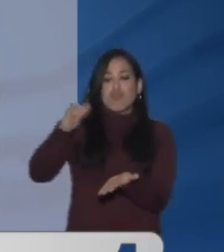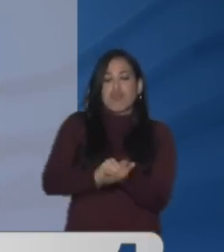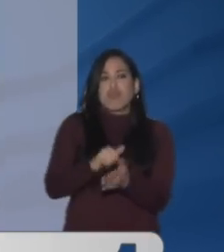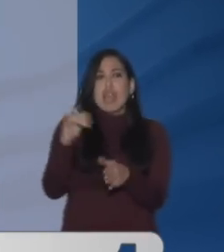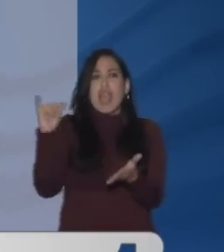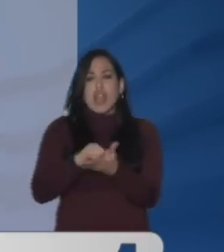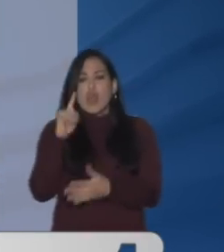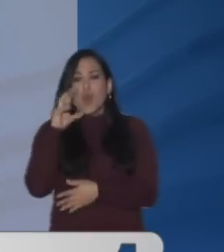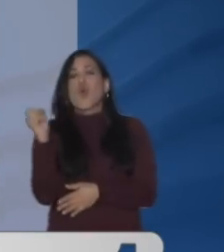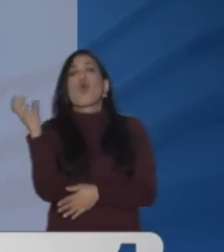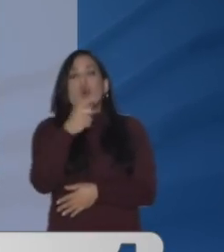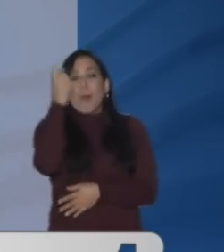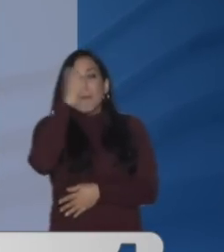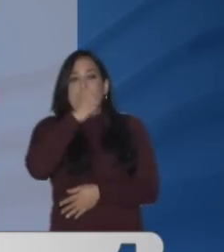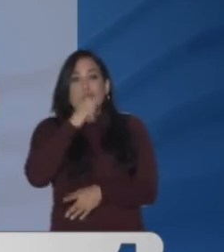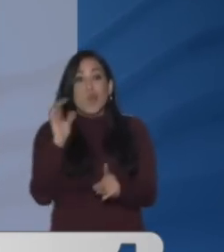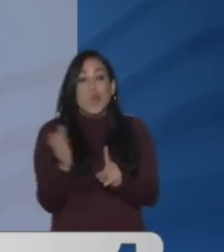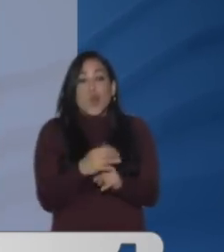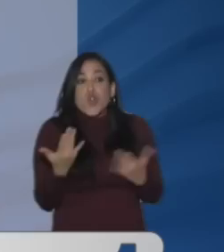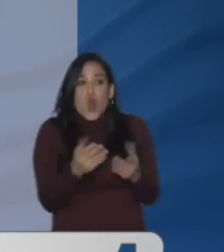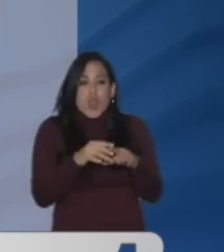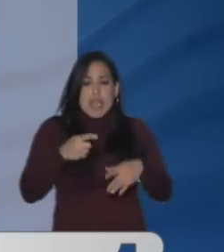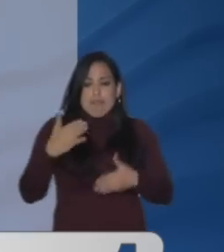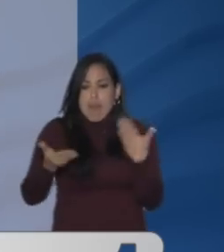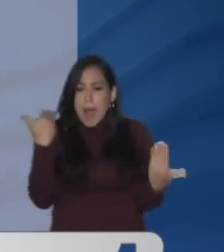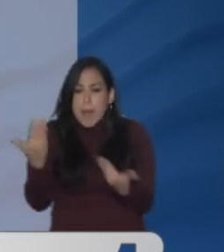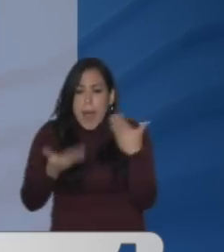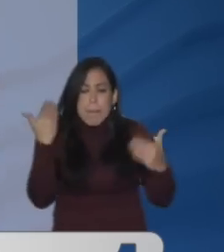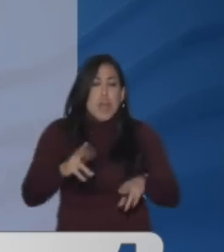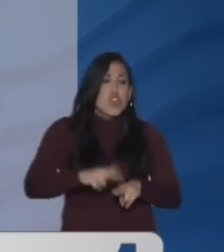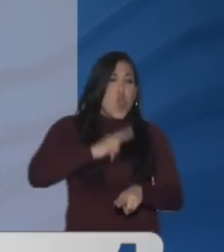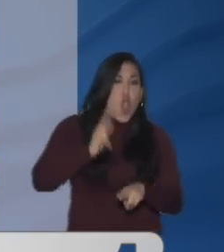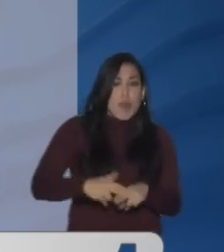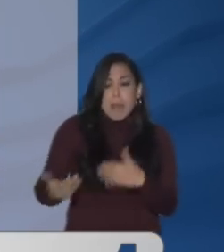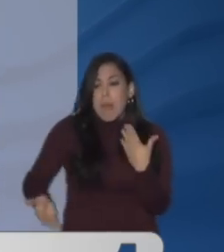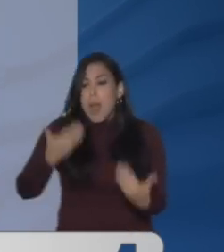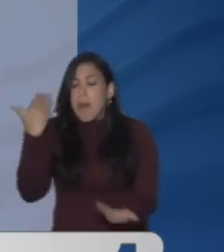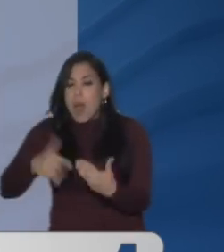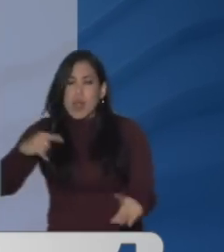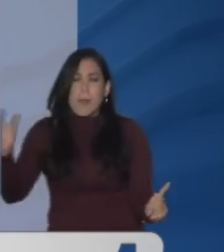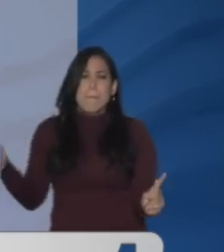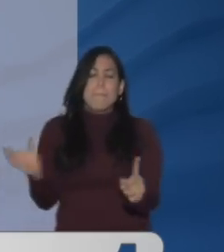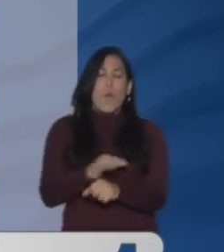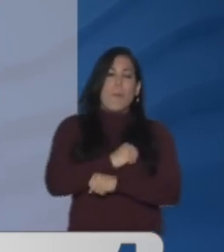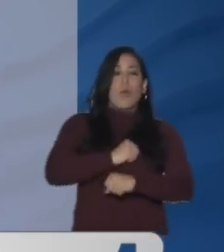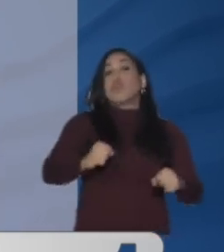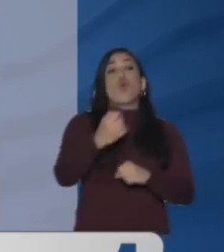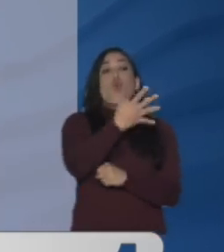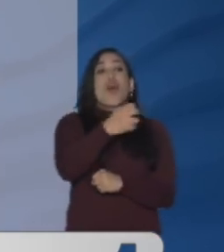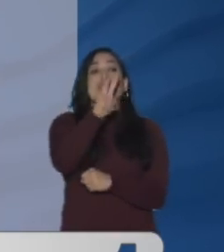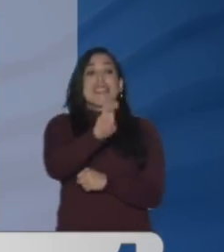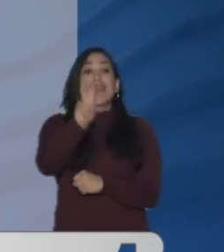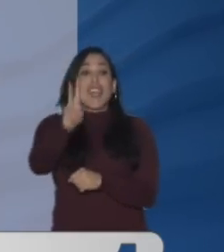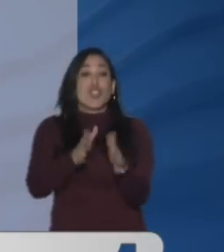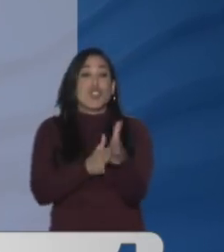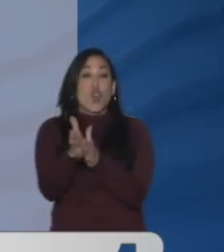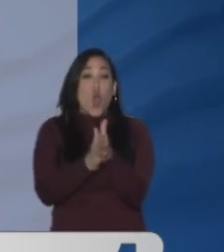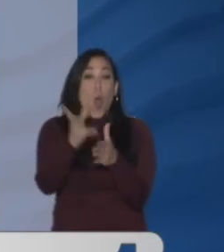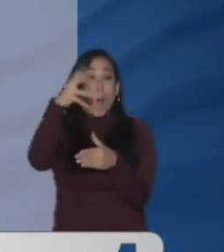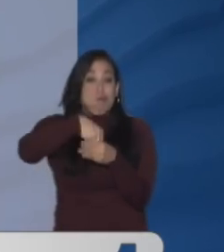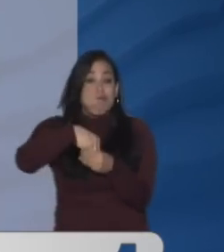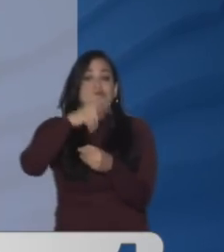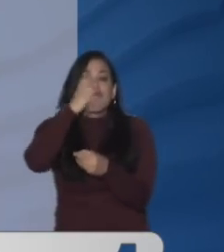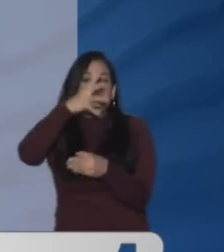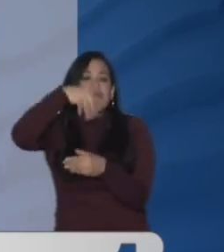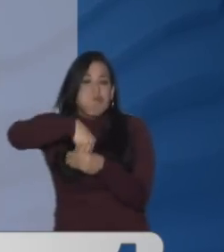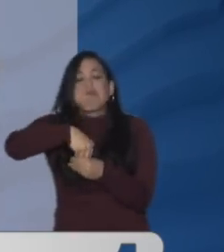autoridades encontraron la marihuana. Fue en una requisa de rutina en la que se encontraron 472 paquetes en los que estaba